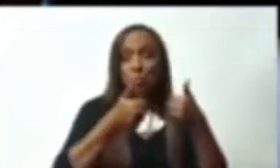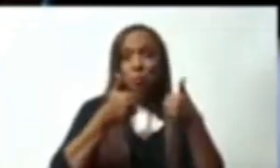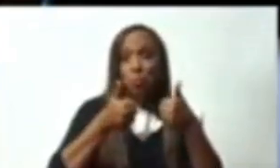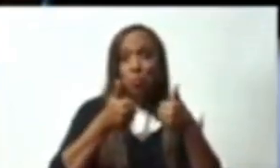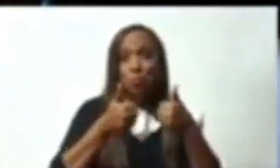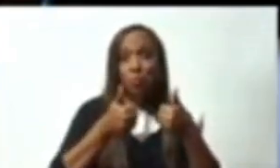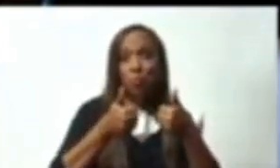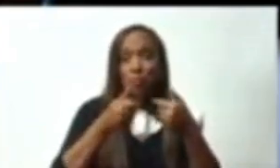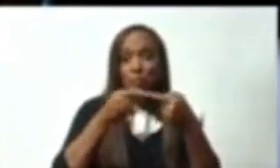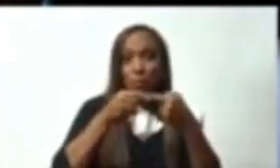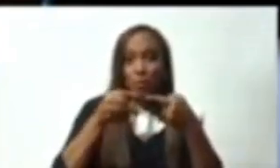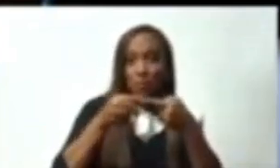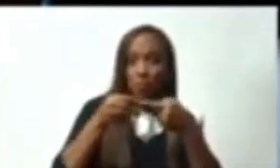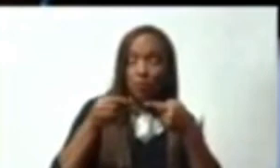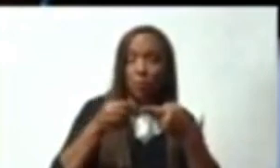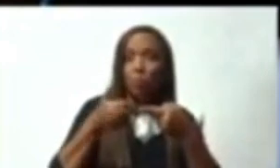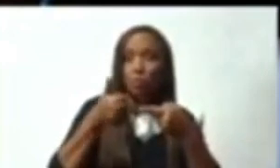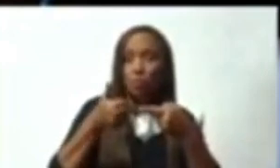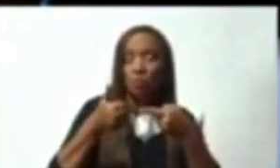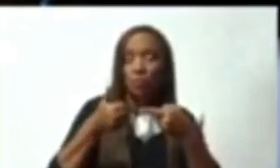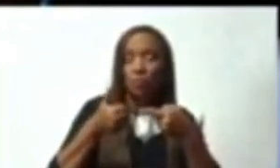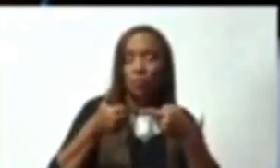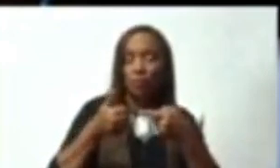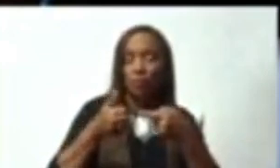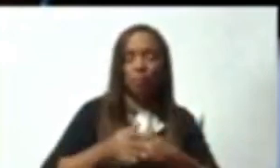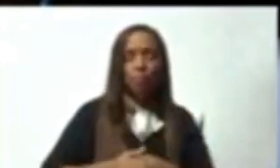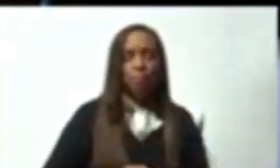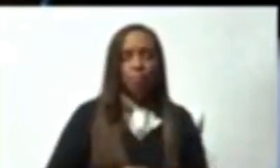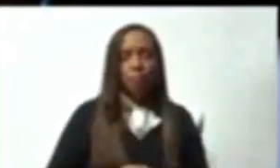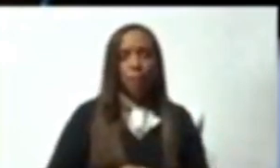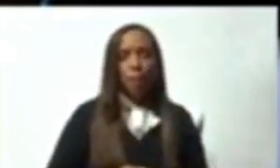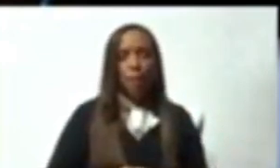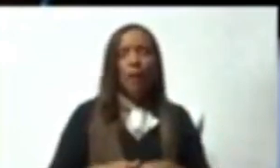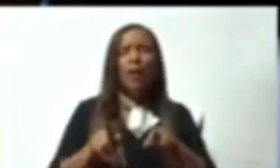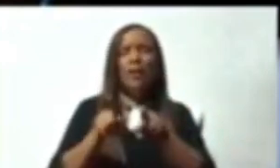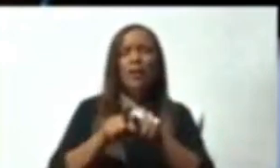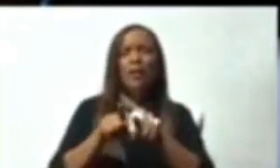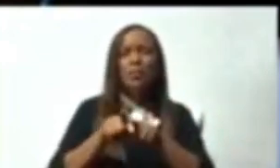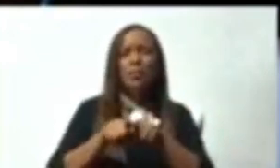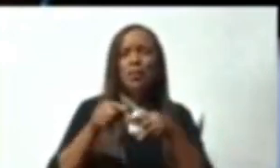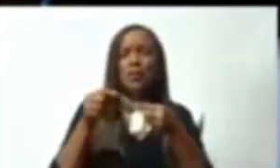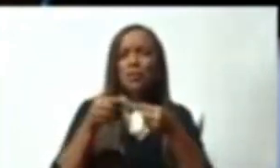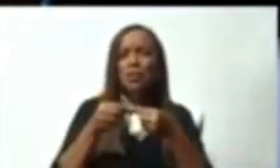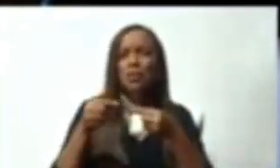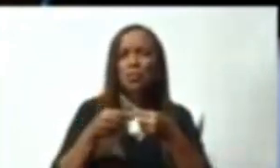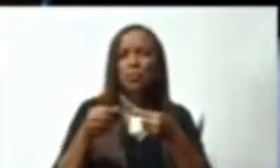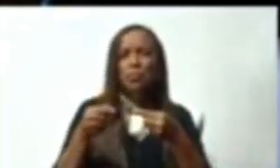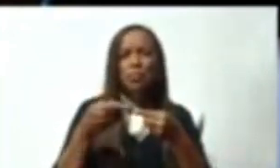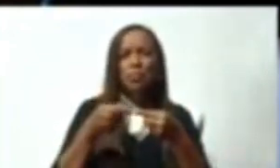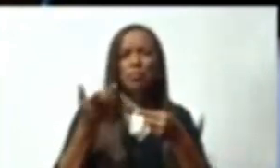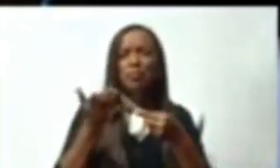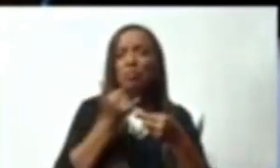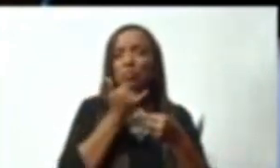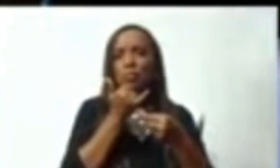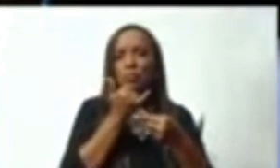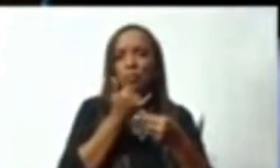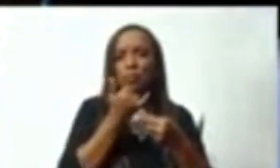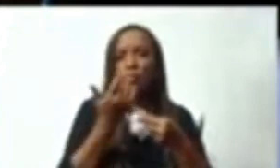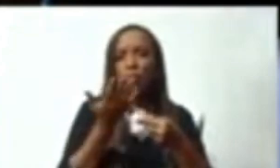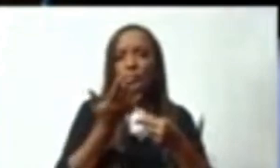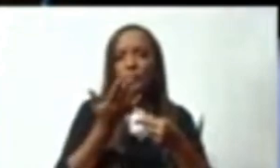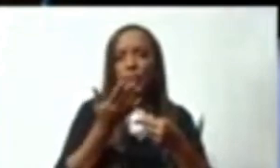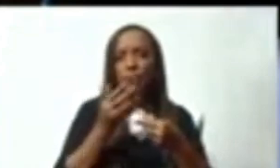las habichuelas, tenemos que decir lo siguiente. En el Valle de San Juan,